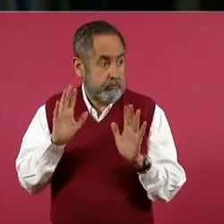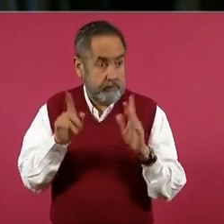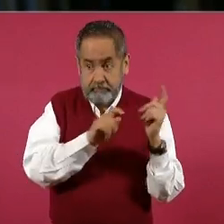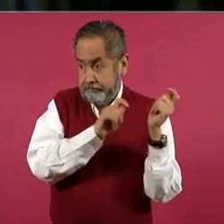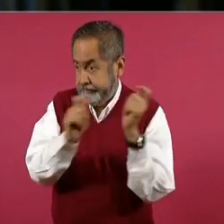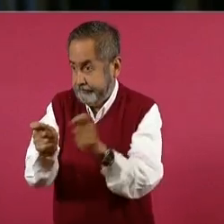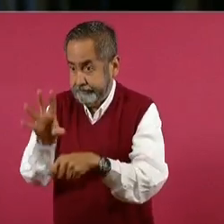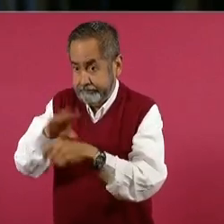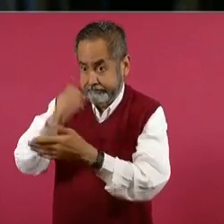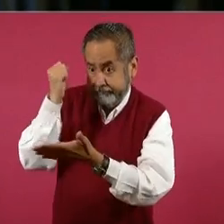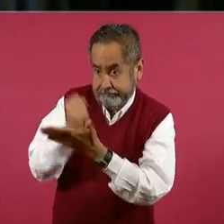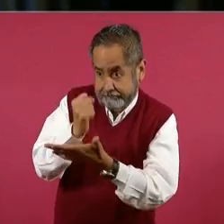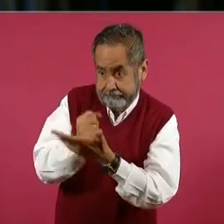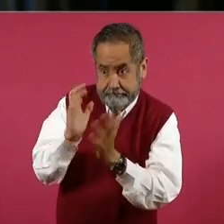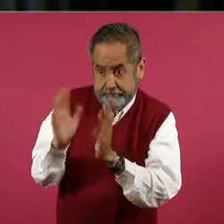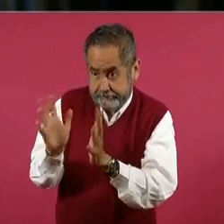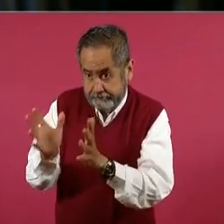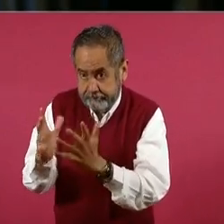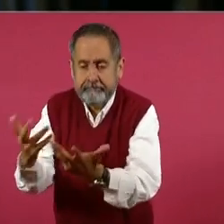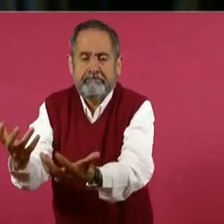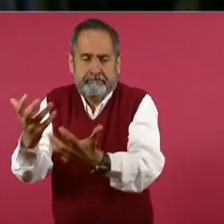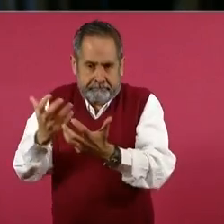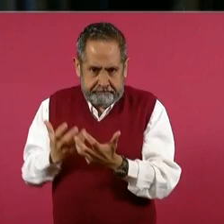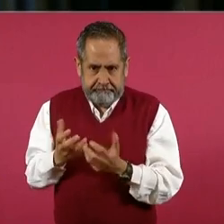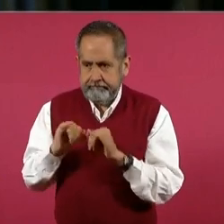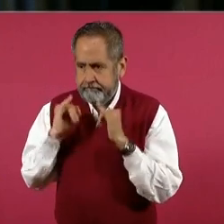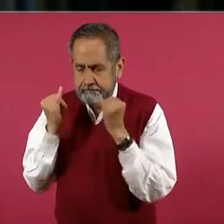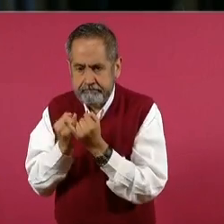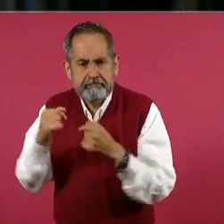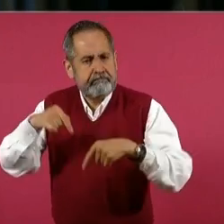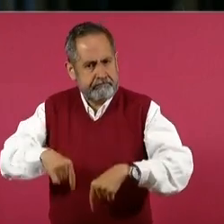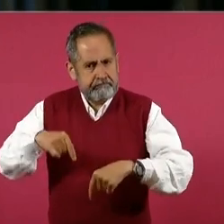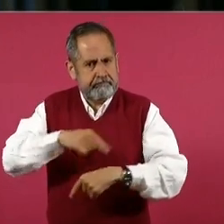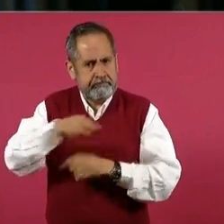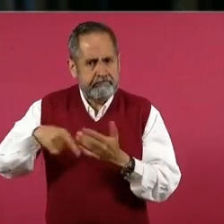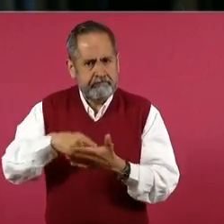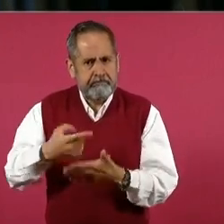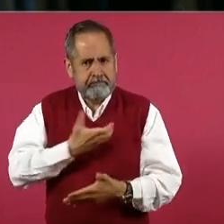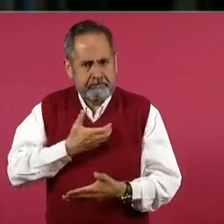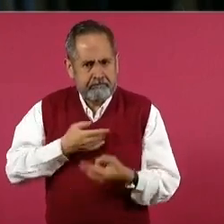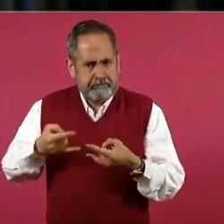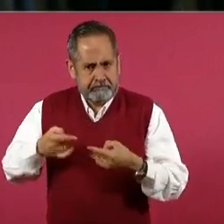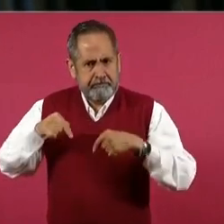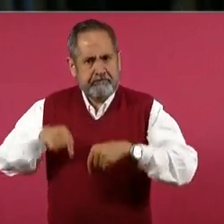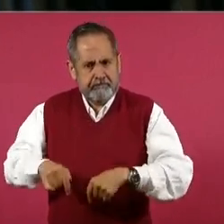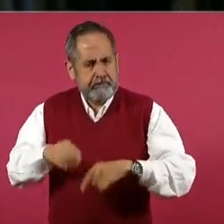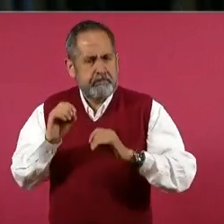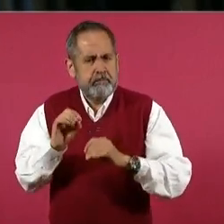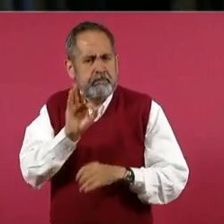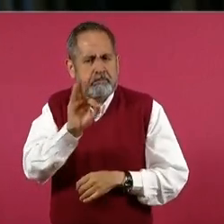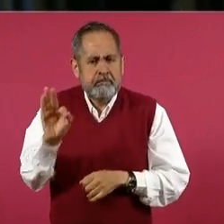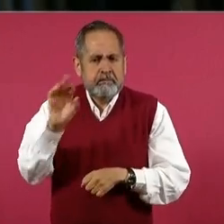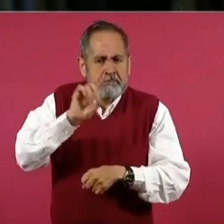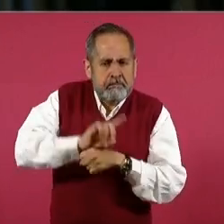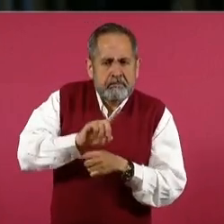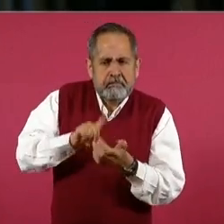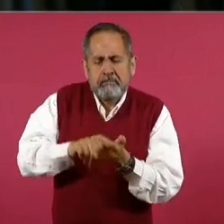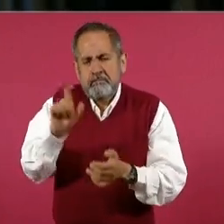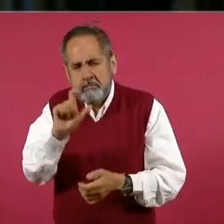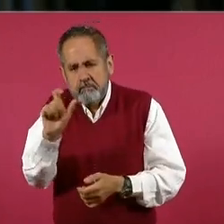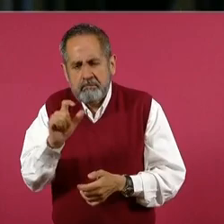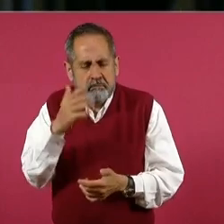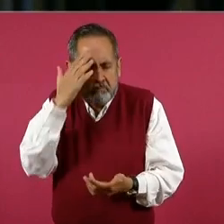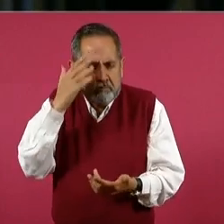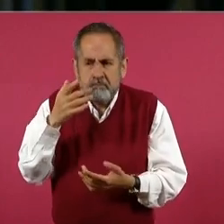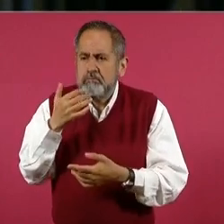todos los legisladores electos. ¿Se va a llevar a cabo esta reunión aquí en Palacio Nacional, presidente, y tendría una fecha estimada para la misma? ¿Y